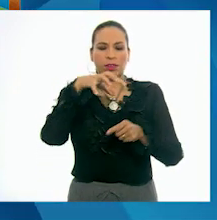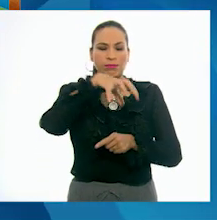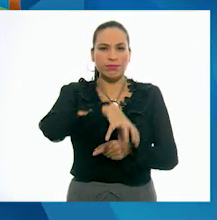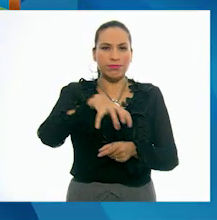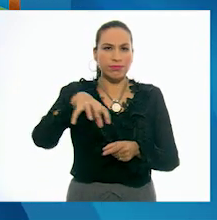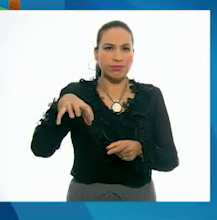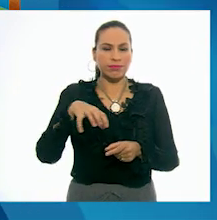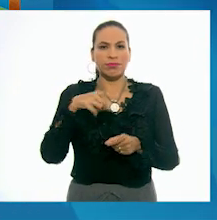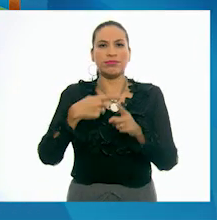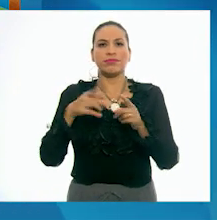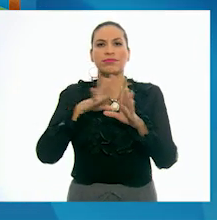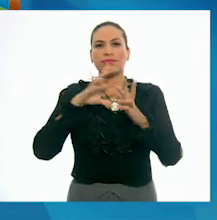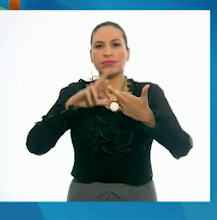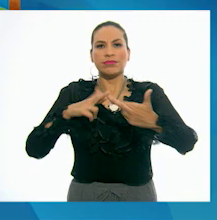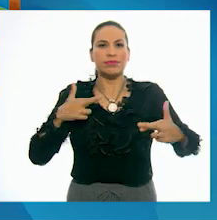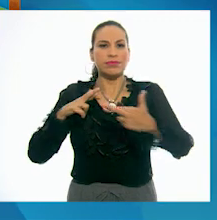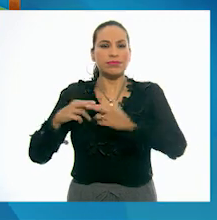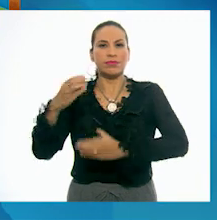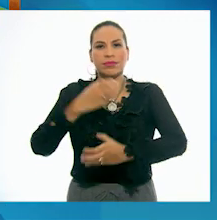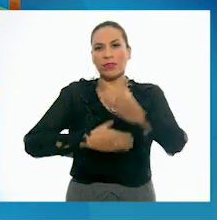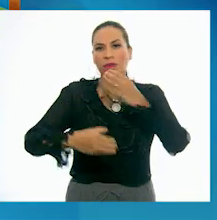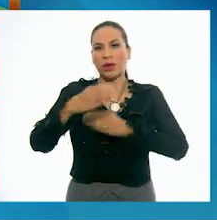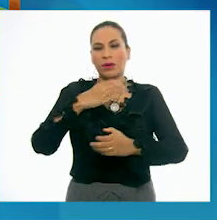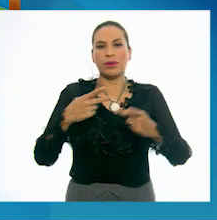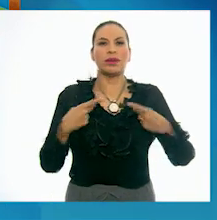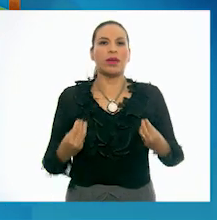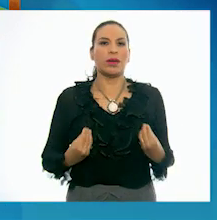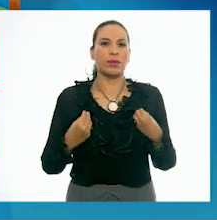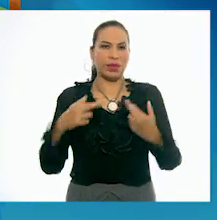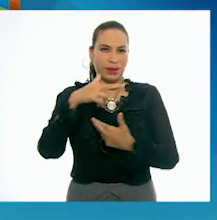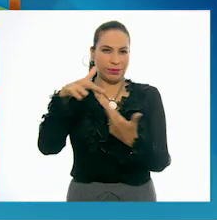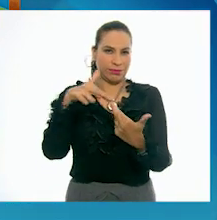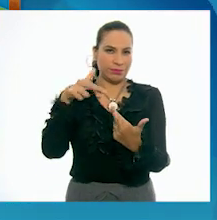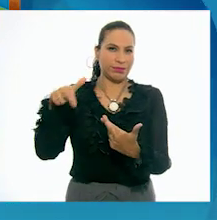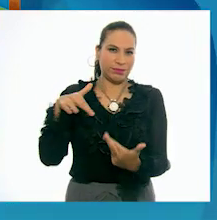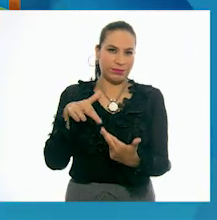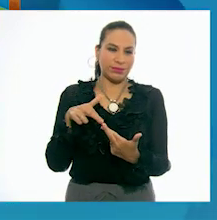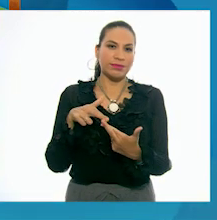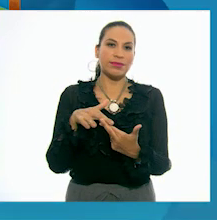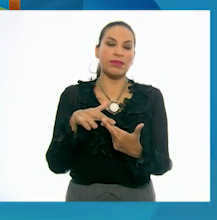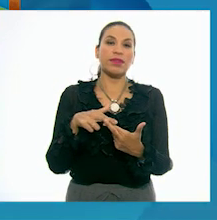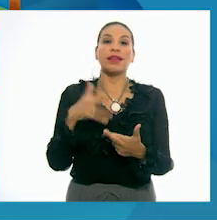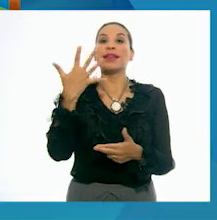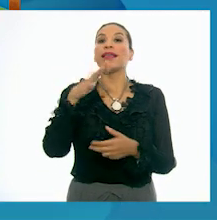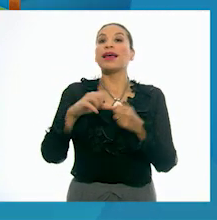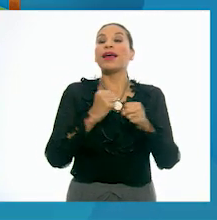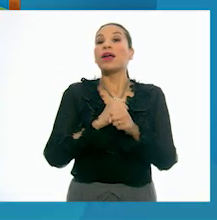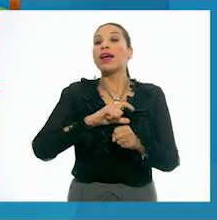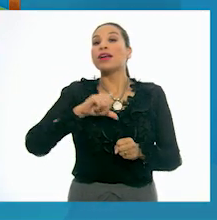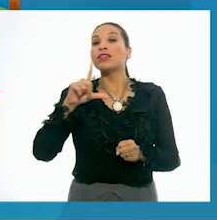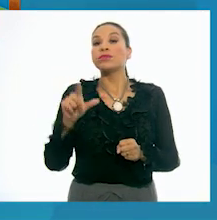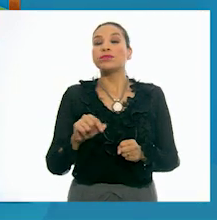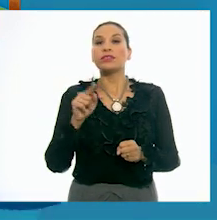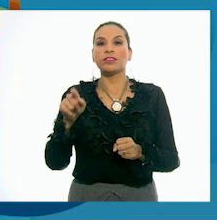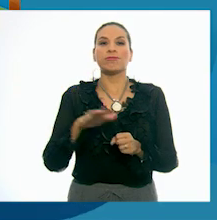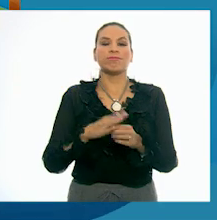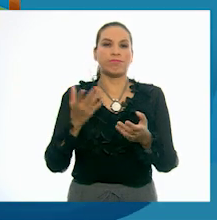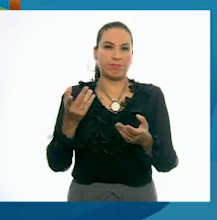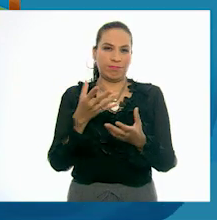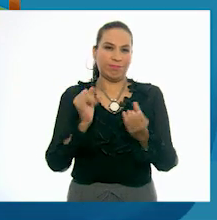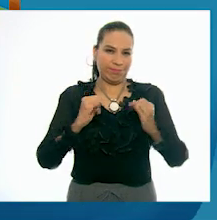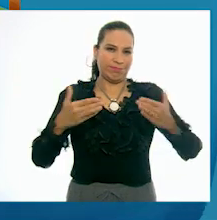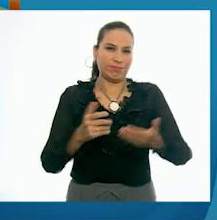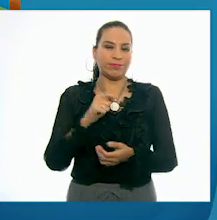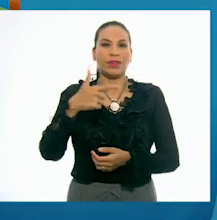colonias y se entablaron relaciones comerciales con los habitantes de la región. 10 años después, su compatriota Vasco